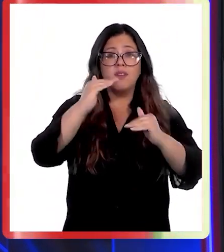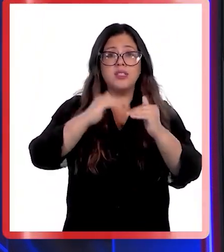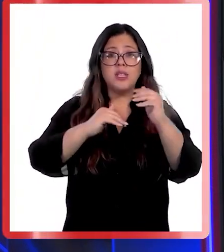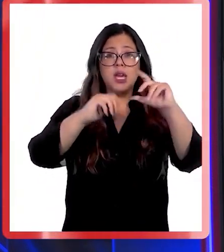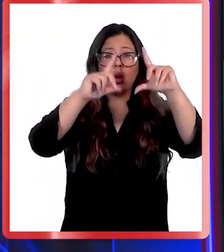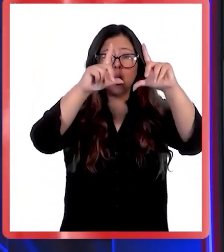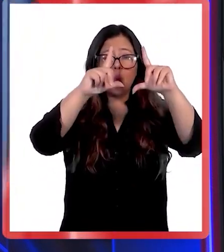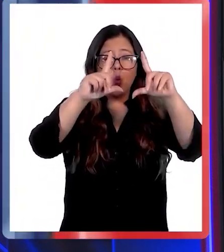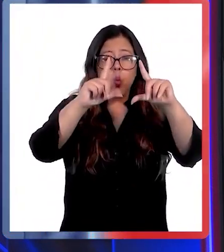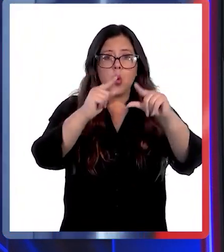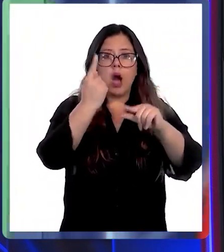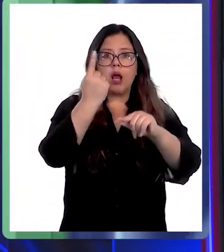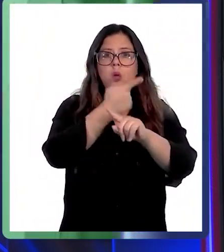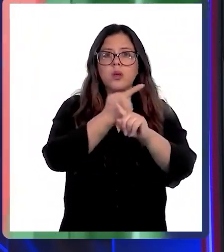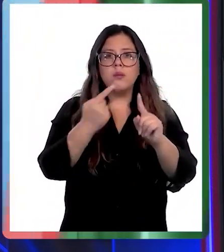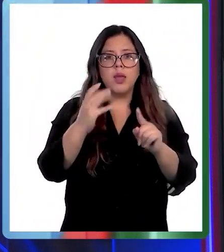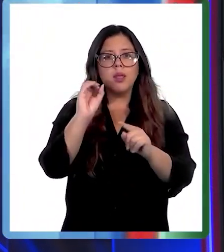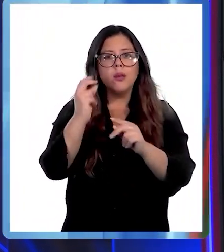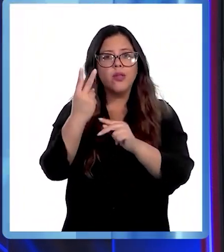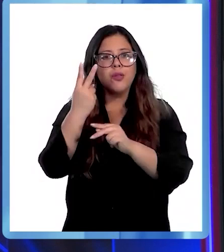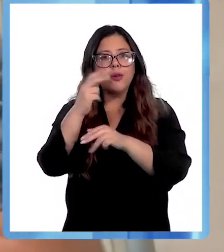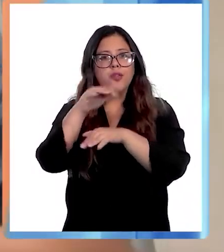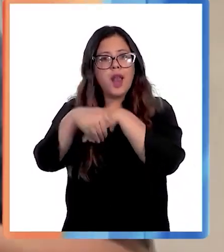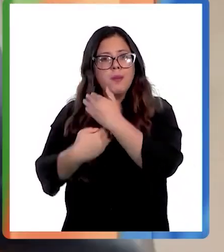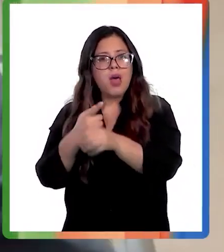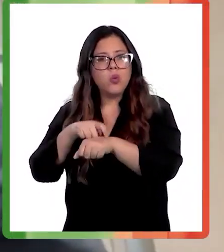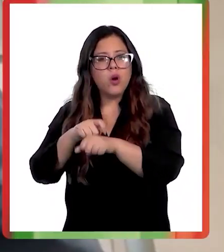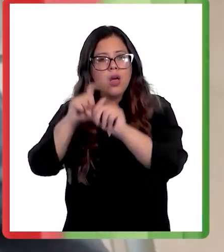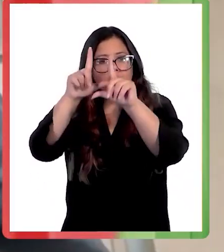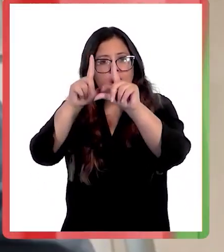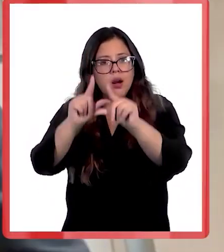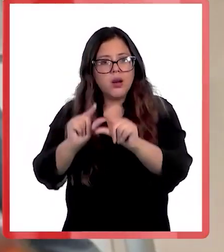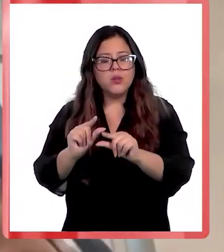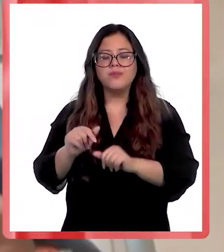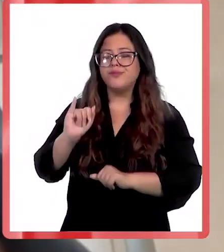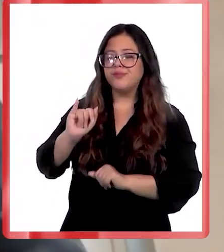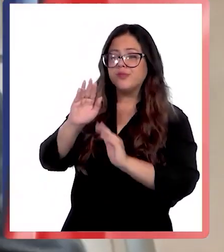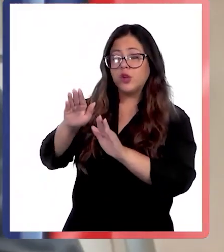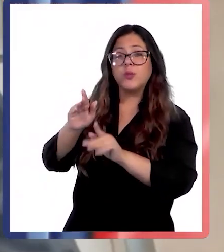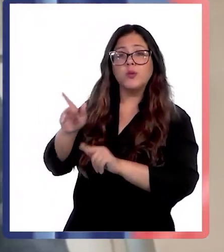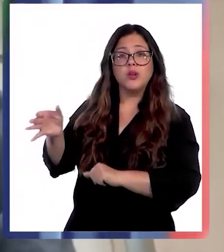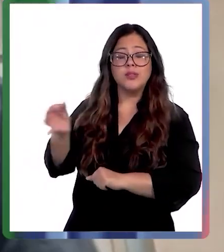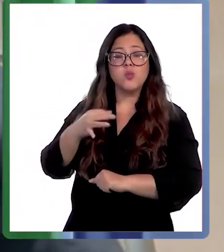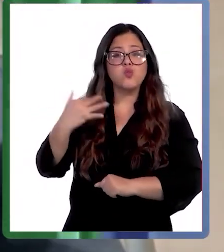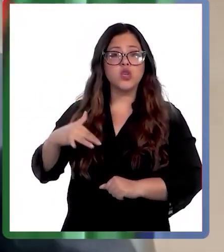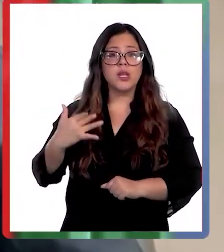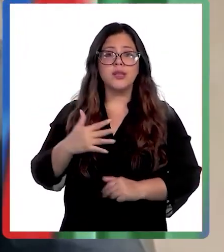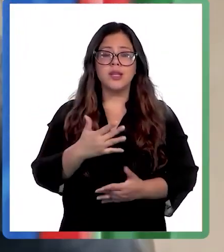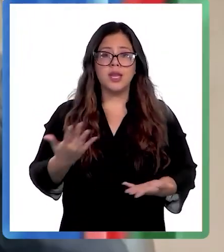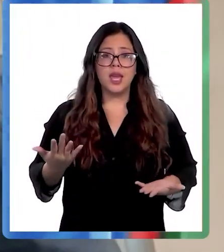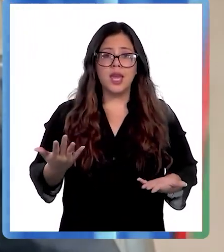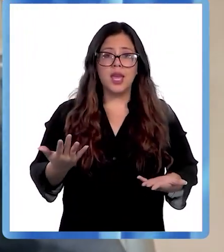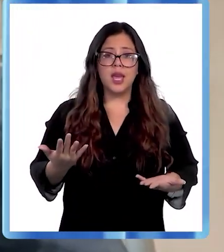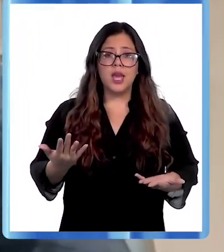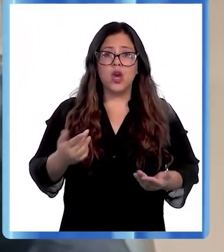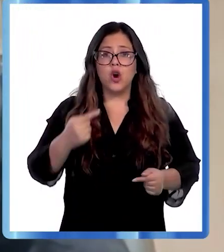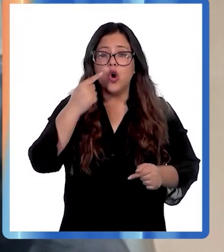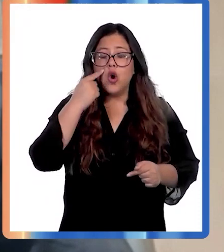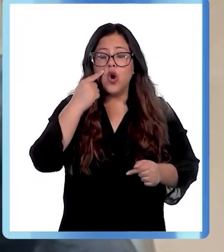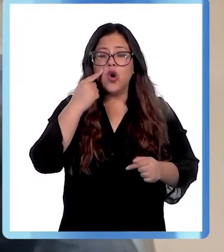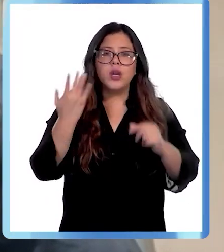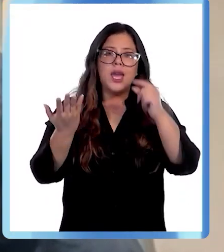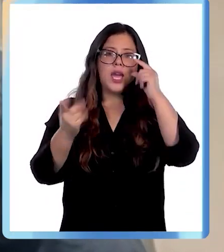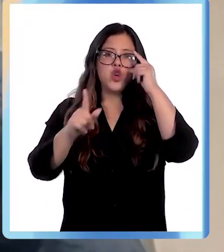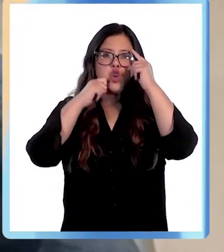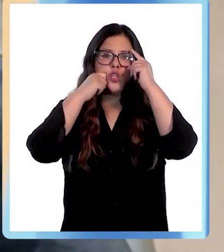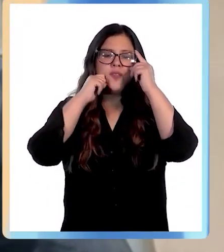bajar recién a las 1:30, 2 de la mañana. Sí, y otra cosa que decías ahí que es importante también es que no es compensatorio, no es